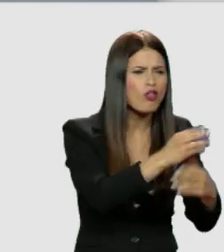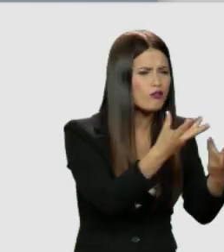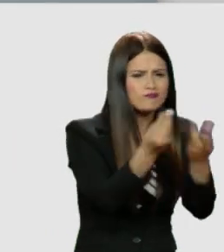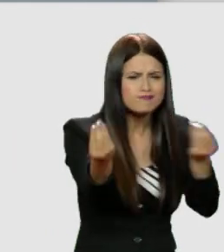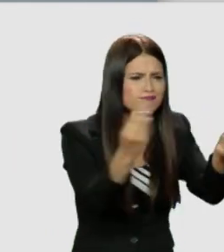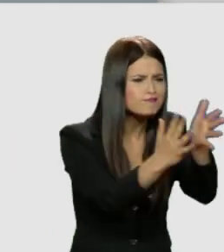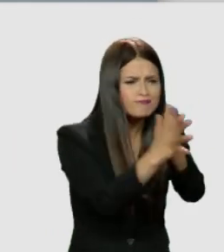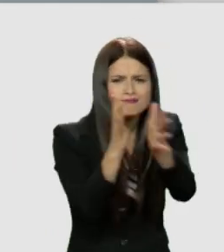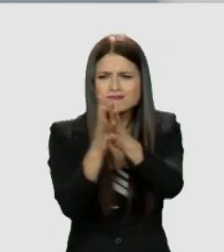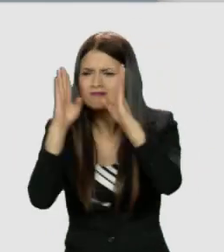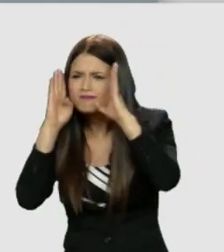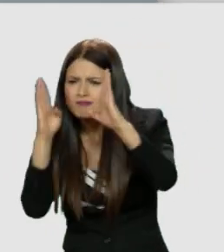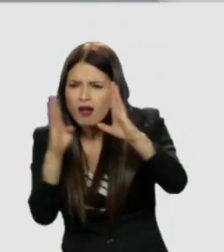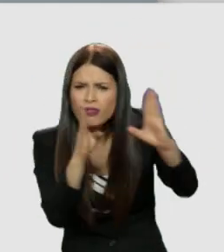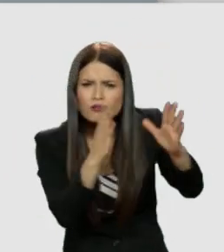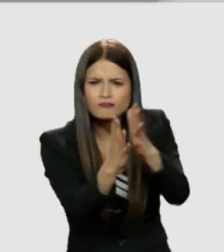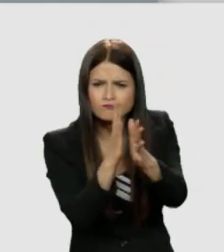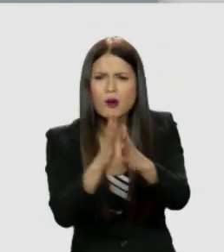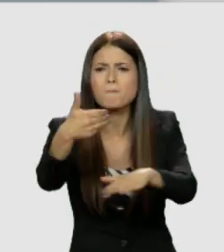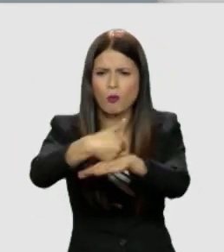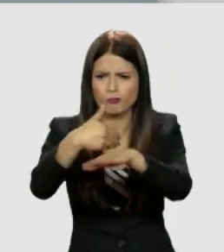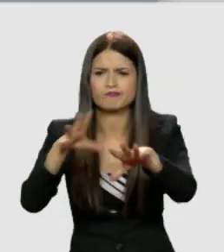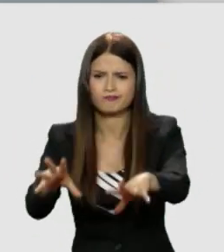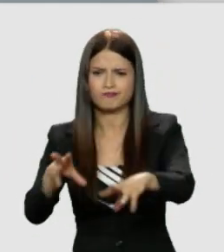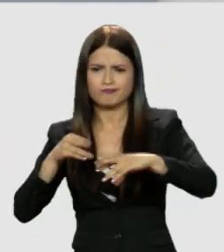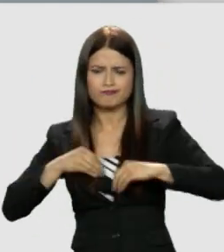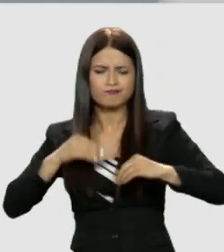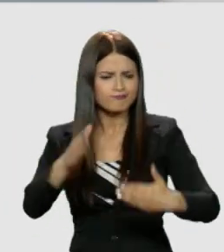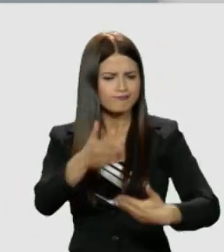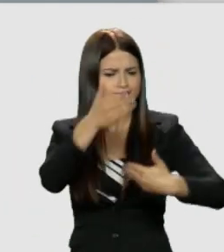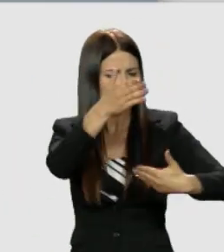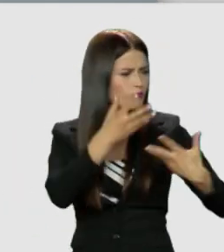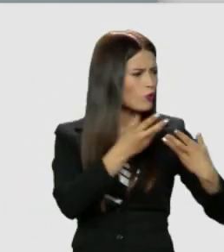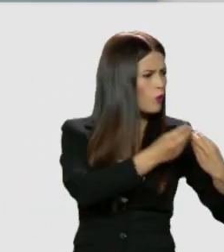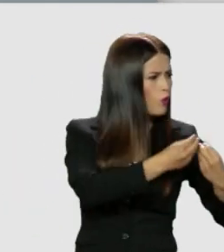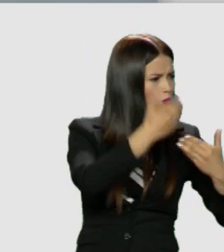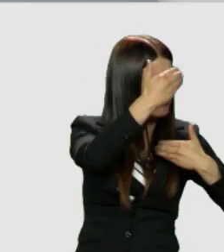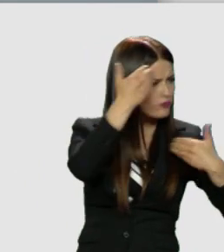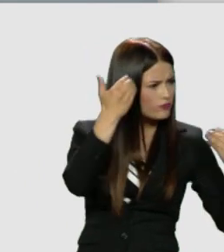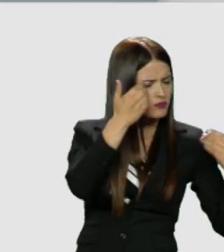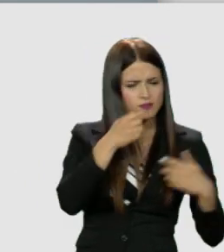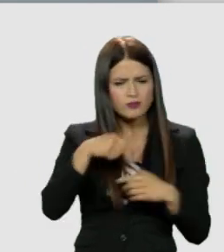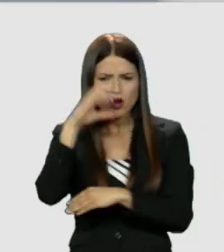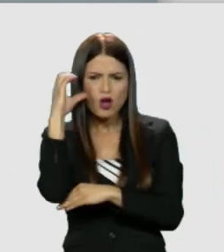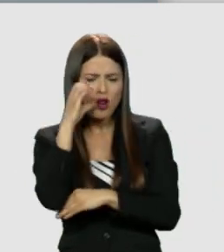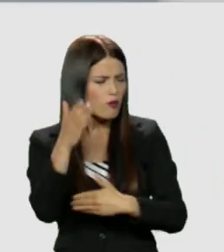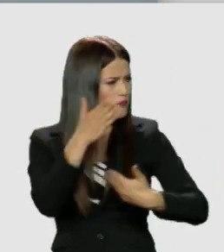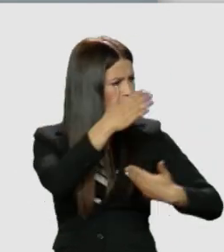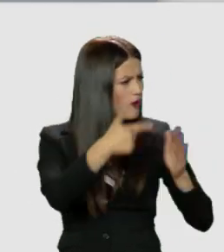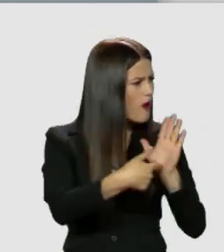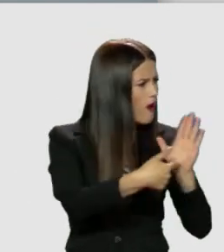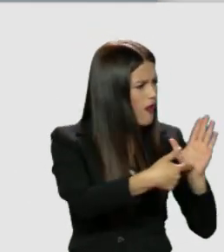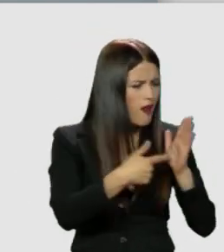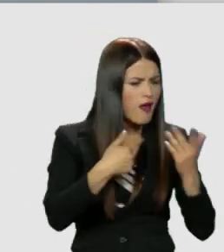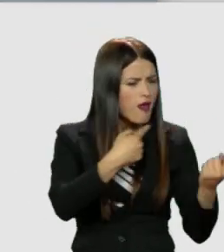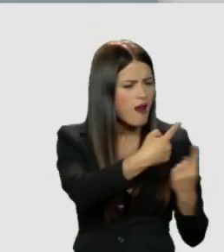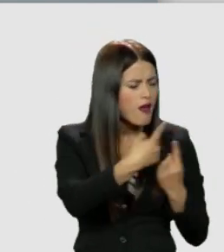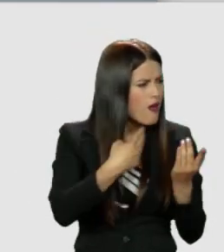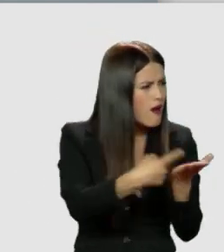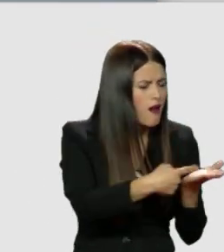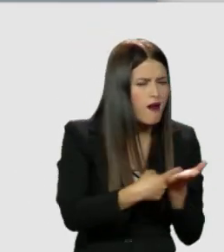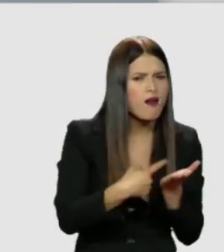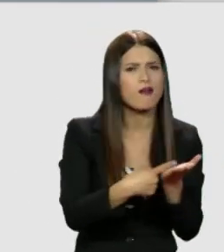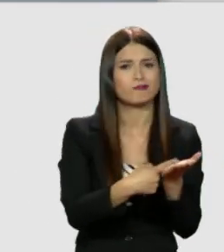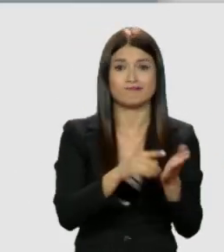lealtad en la mesa de negociaciones y luego de 9 días e intensas sesiones de trajo en la Habana